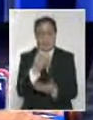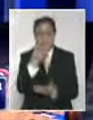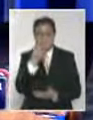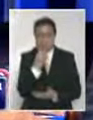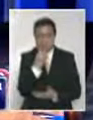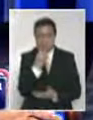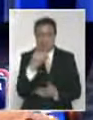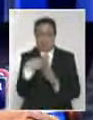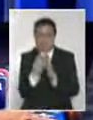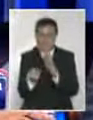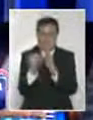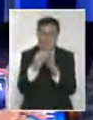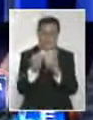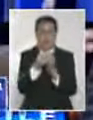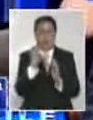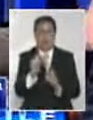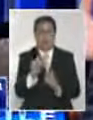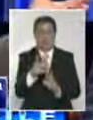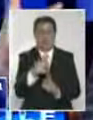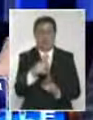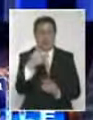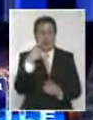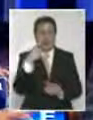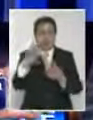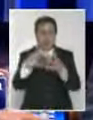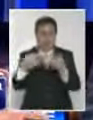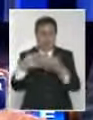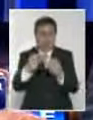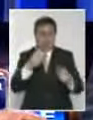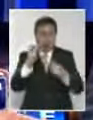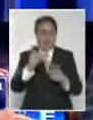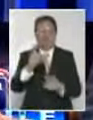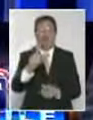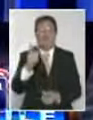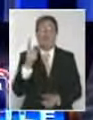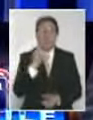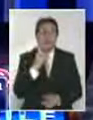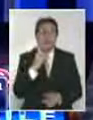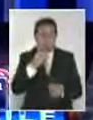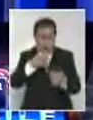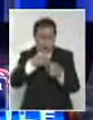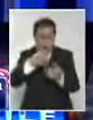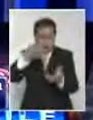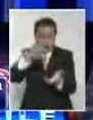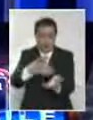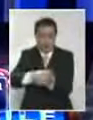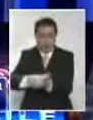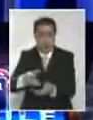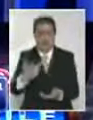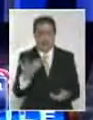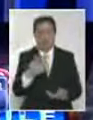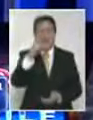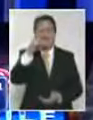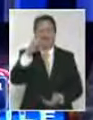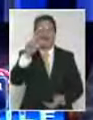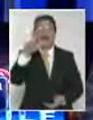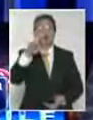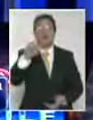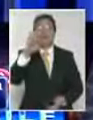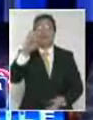inventaban operaciones. Decían, arrancan como ratones y los tipos de eso exterminados. O sea, aquí, mira, te voy a decir una cosa. Carlos Peña,